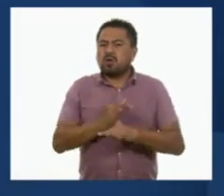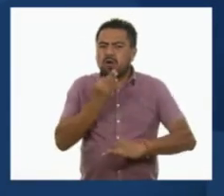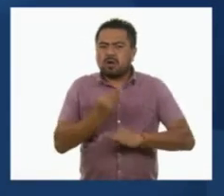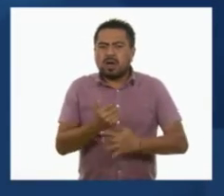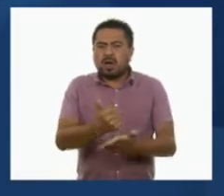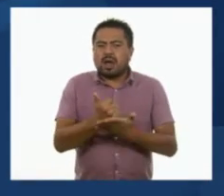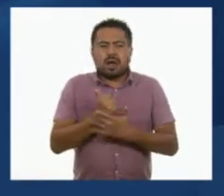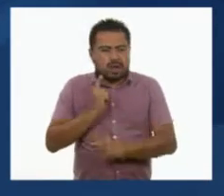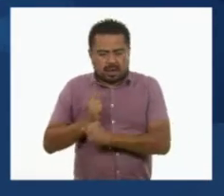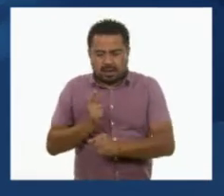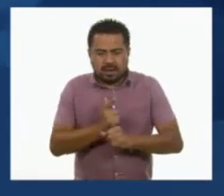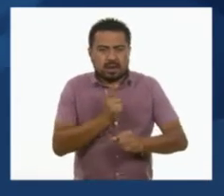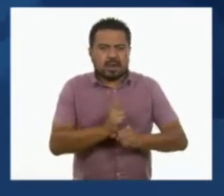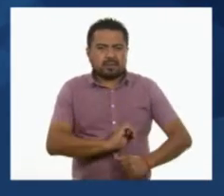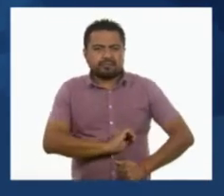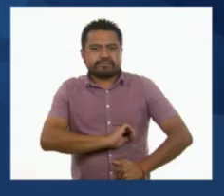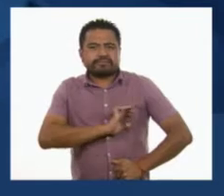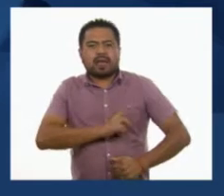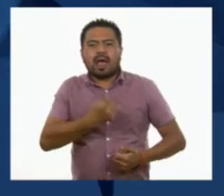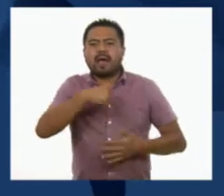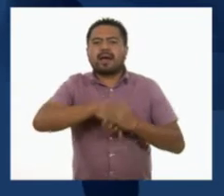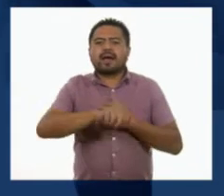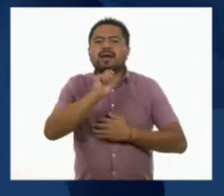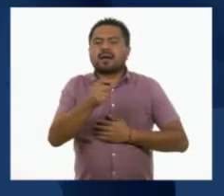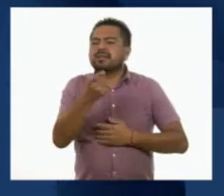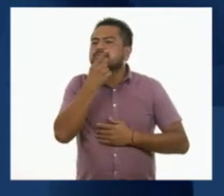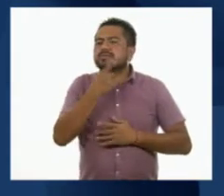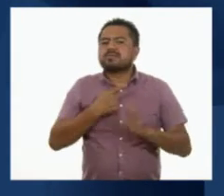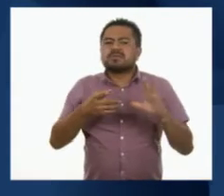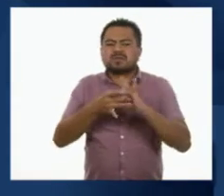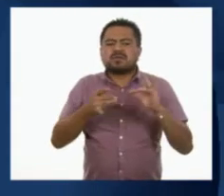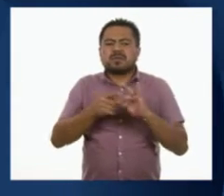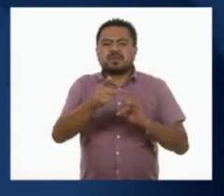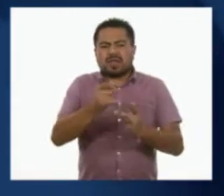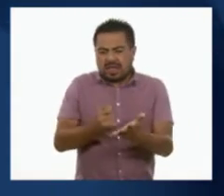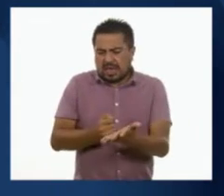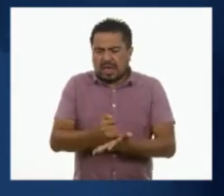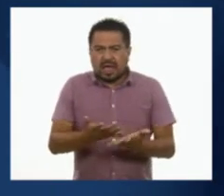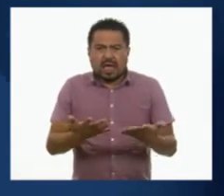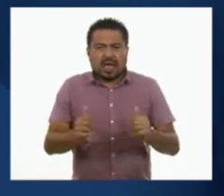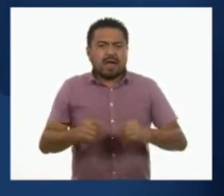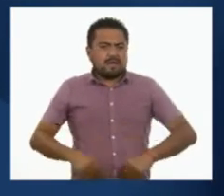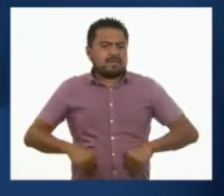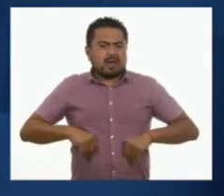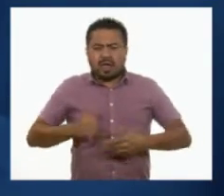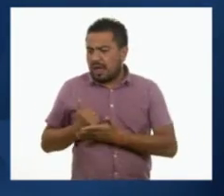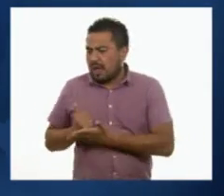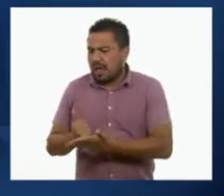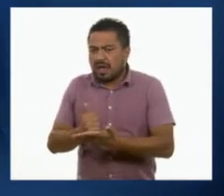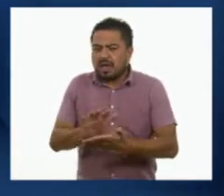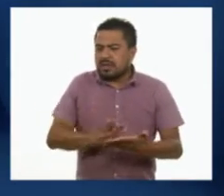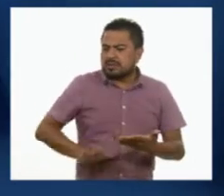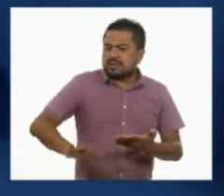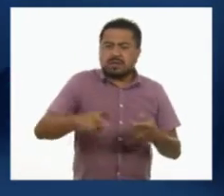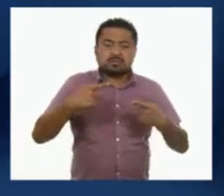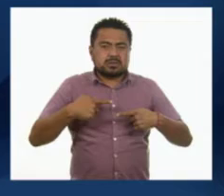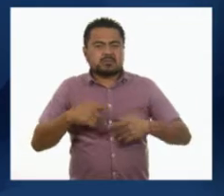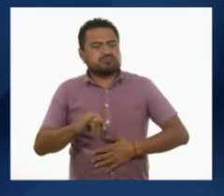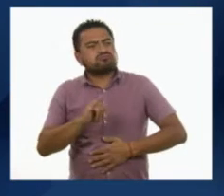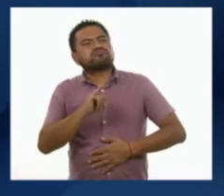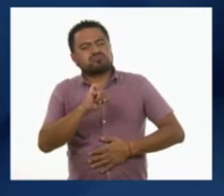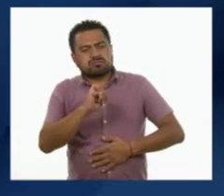ayudando a identificar mis emociones. Qué bueno. Ahora cuéntame, ¿has tomado alguna decisión en tu vida que ayude a los demás?